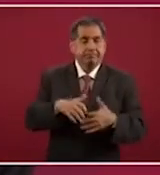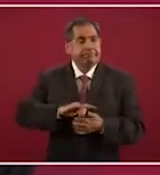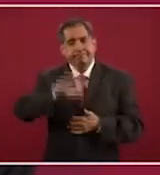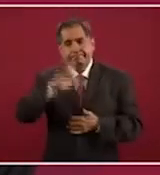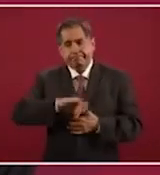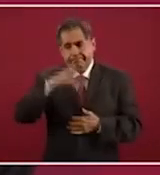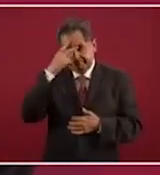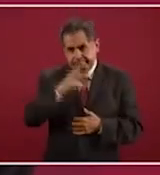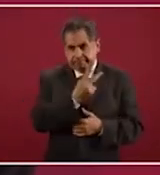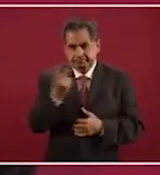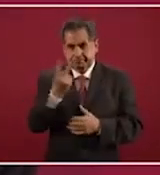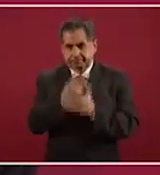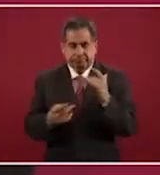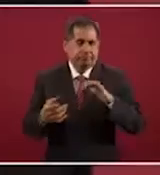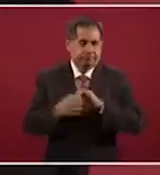mexicana